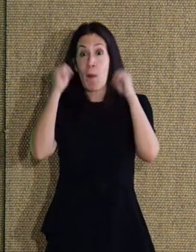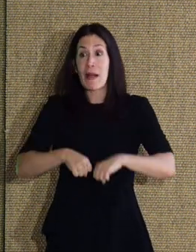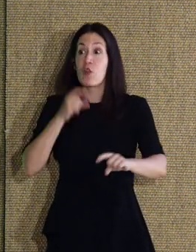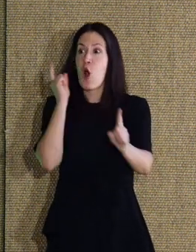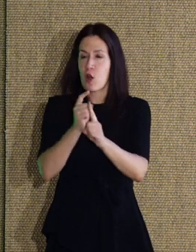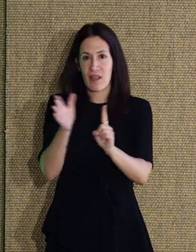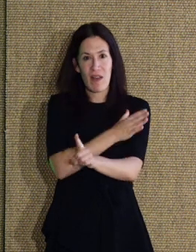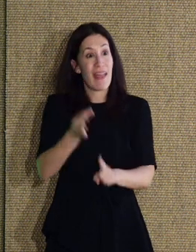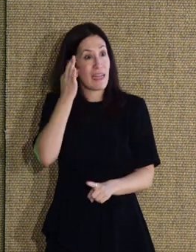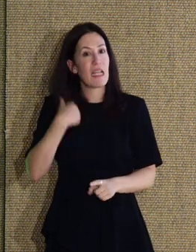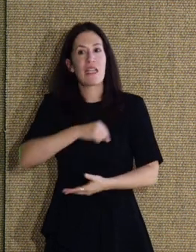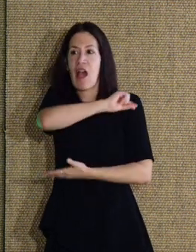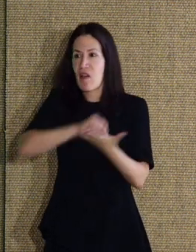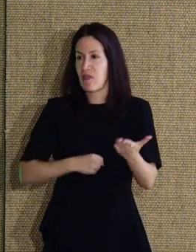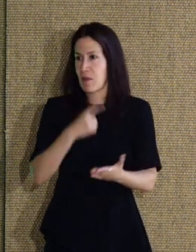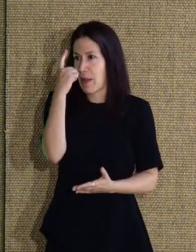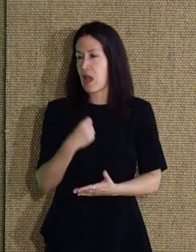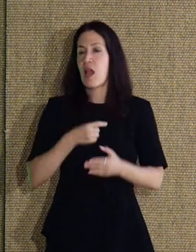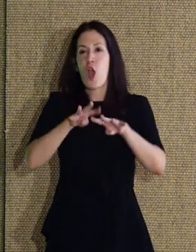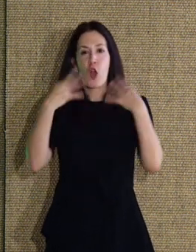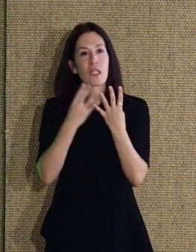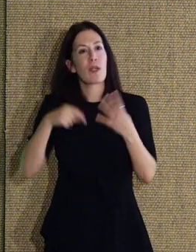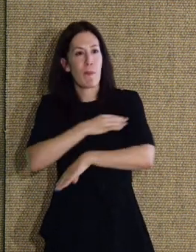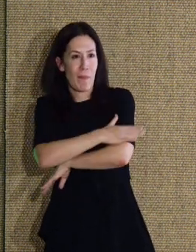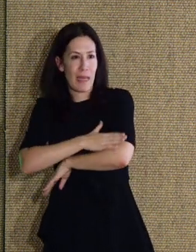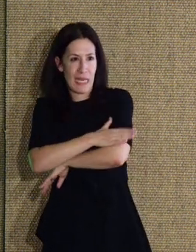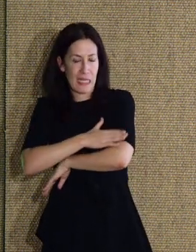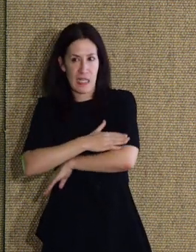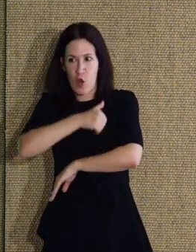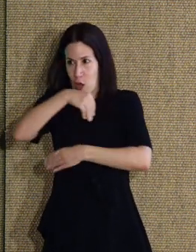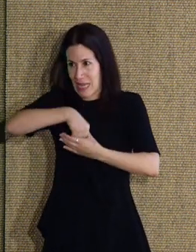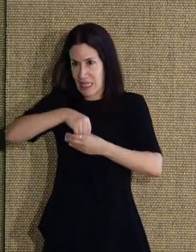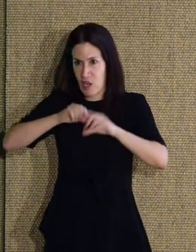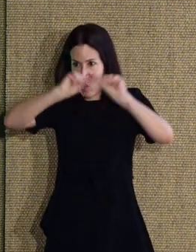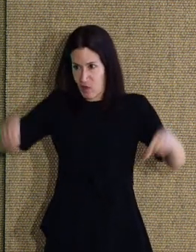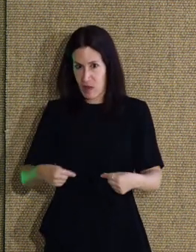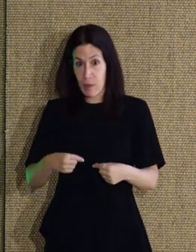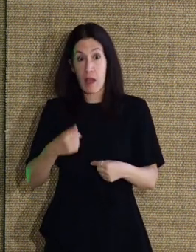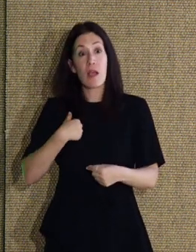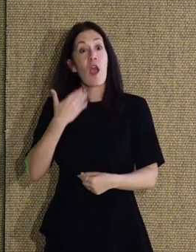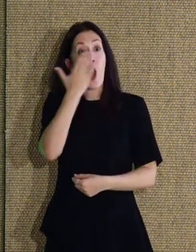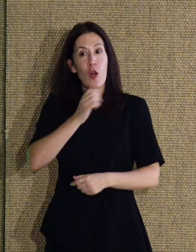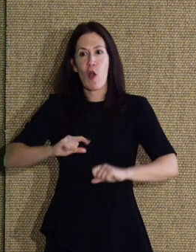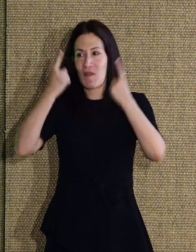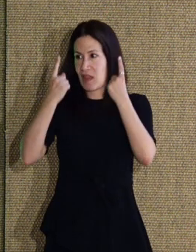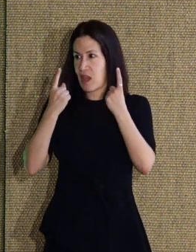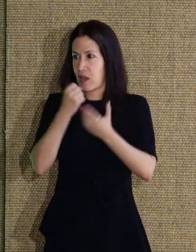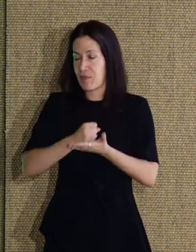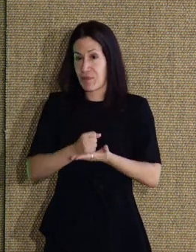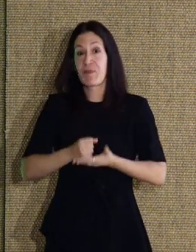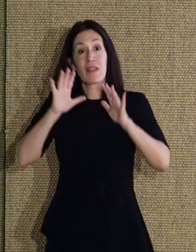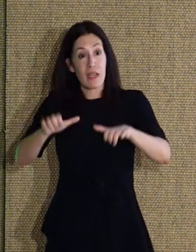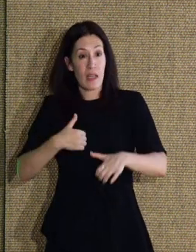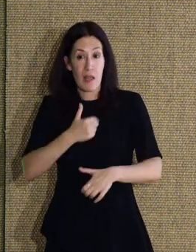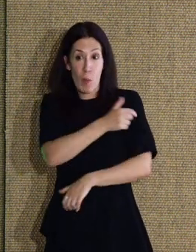género ya firmado por el consejo y el Ministerio del interior desde el colegio oficial de farmacéuticos de Cádiz desde la vocalía de